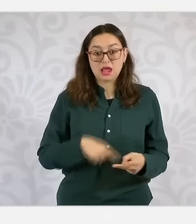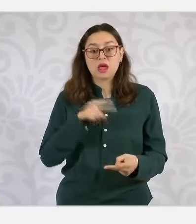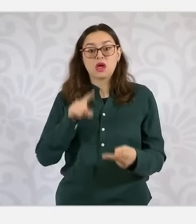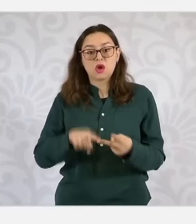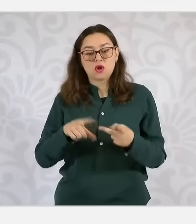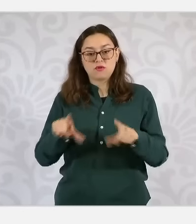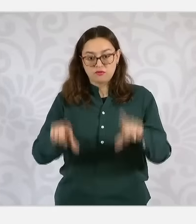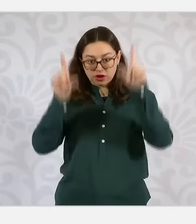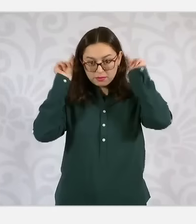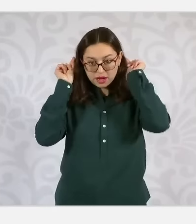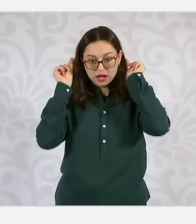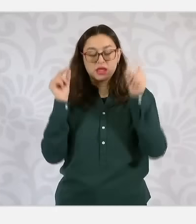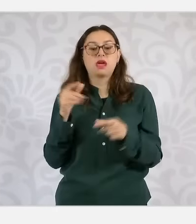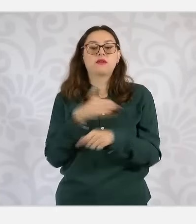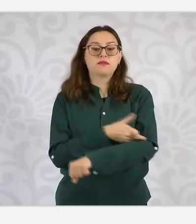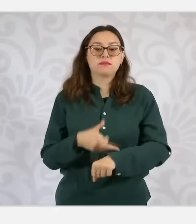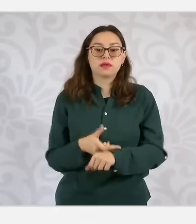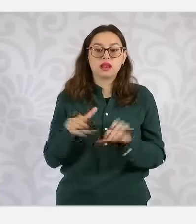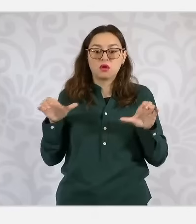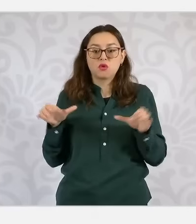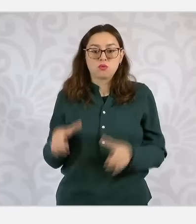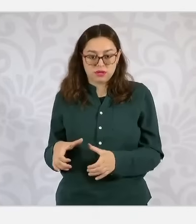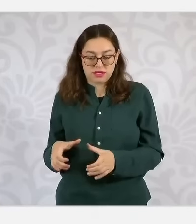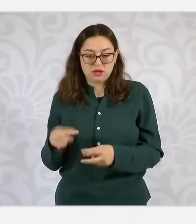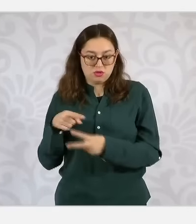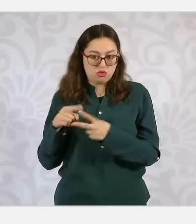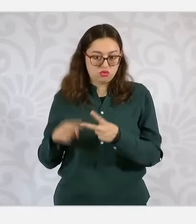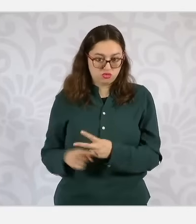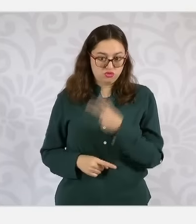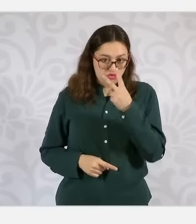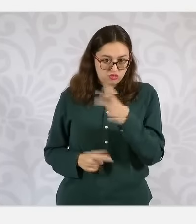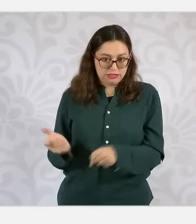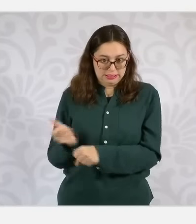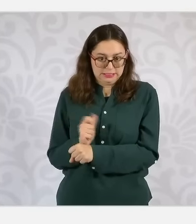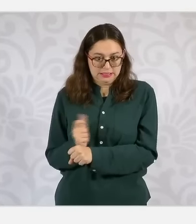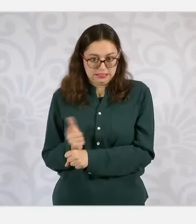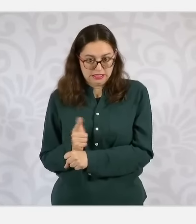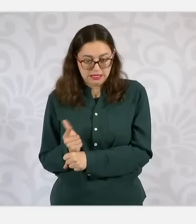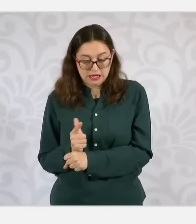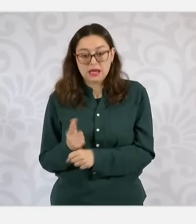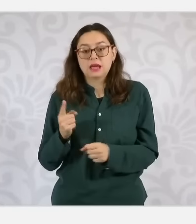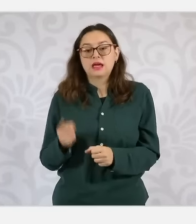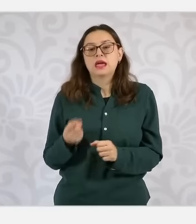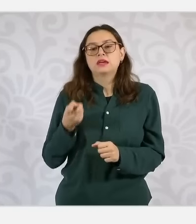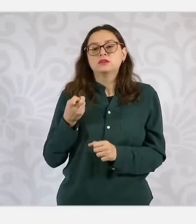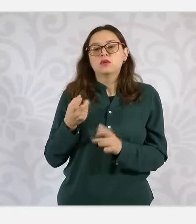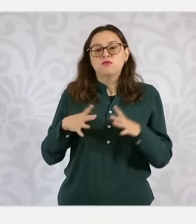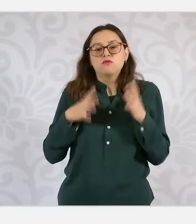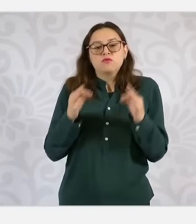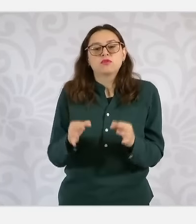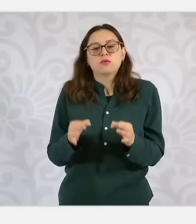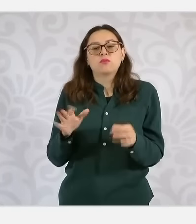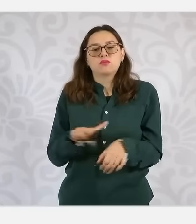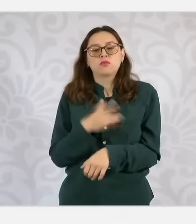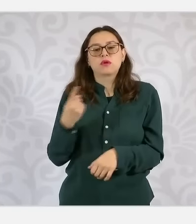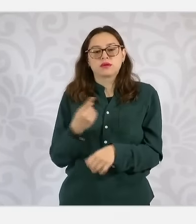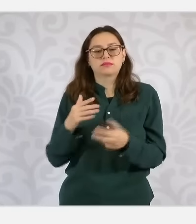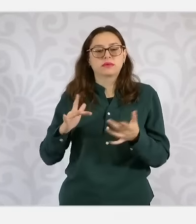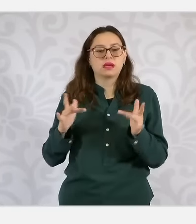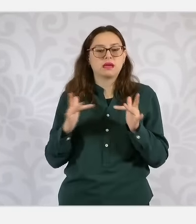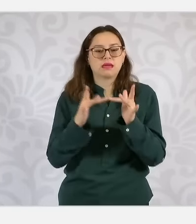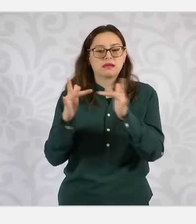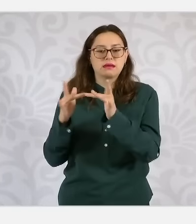Familiar y Comunitaria, son instituciones que creamos a partir de la red ECOS. Ya hemos hablado otras ocasiones de la red ECOS,